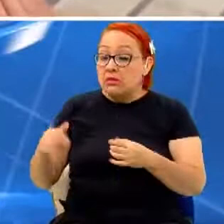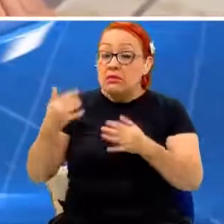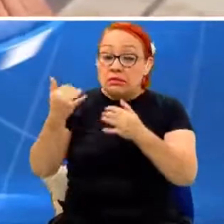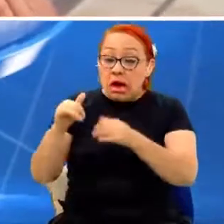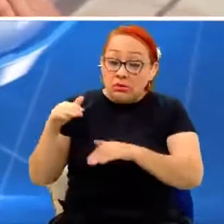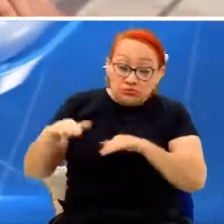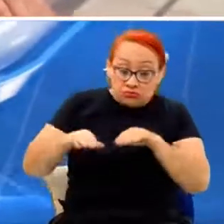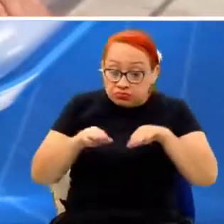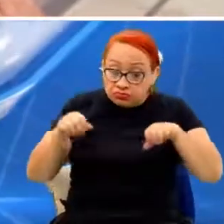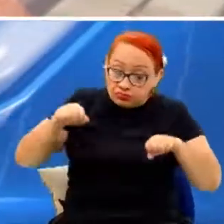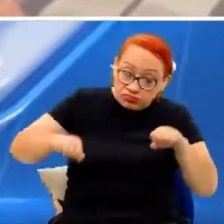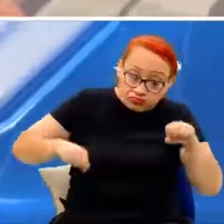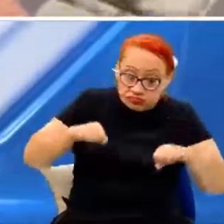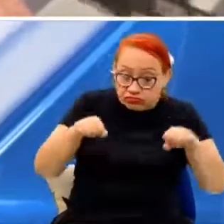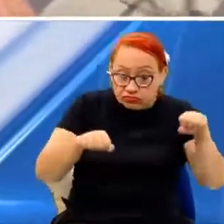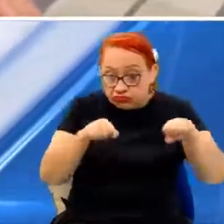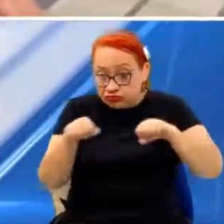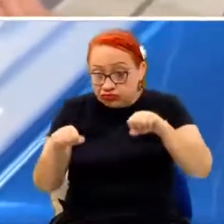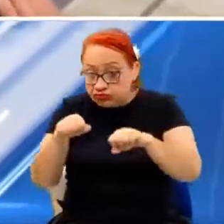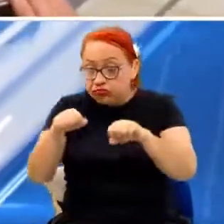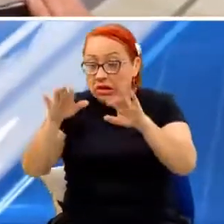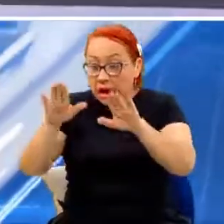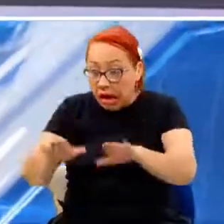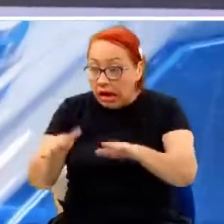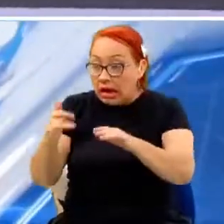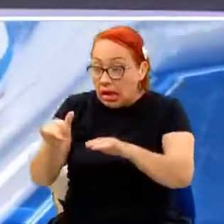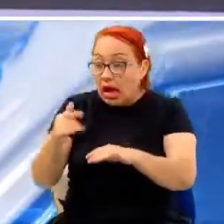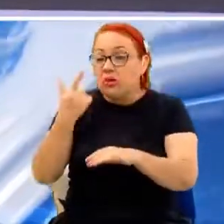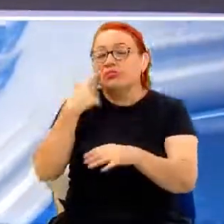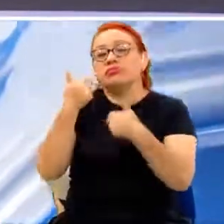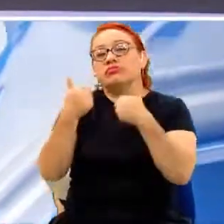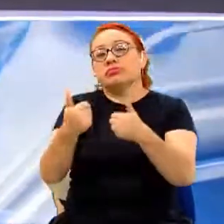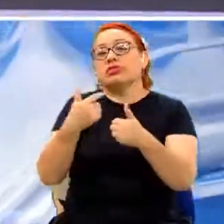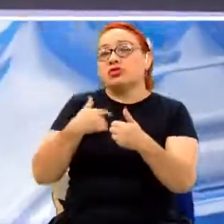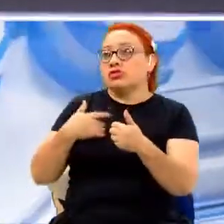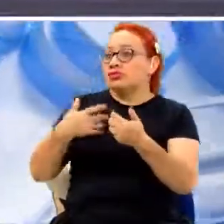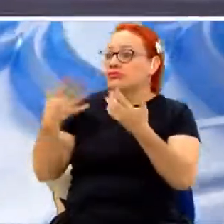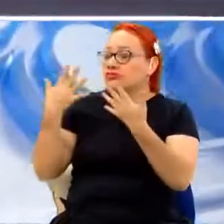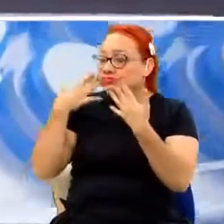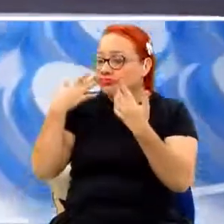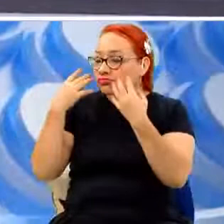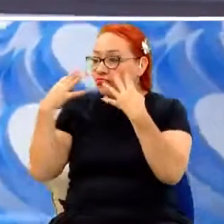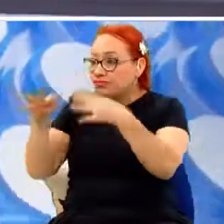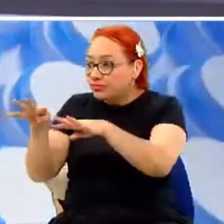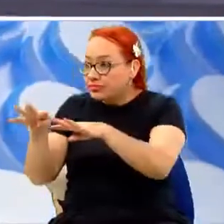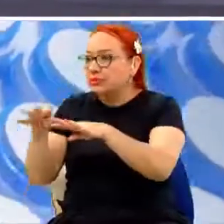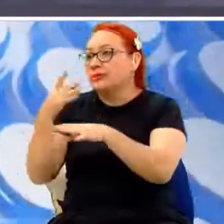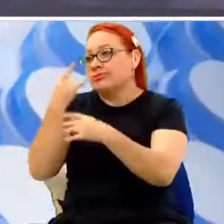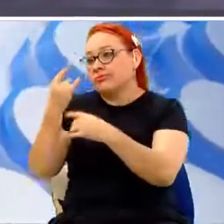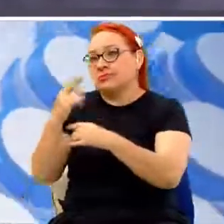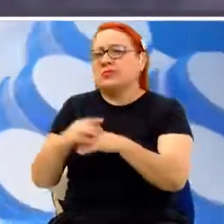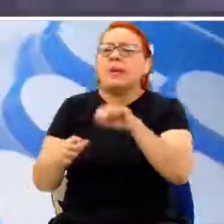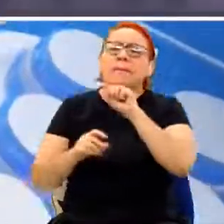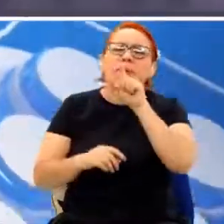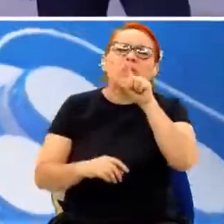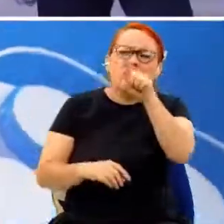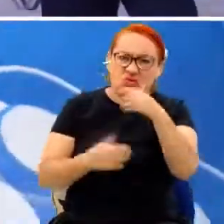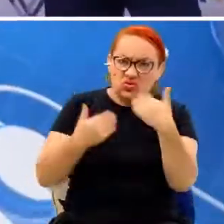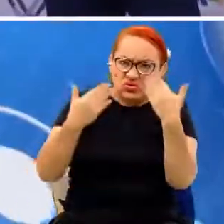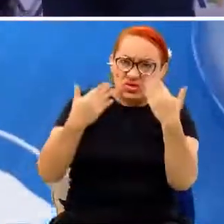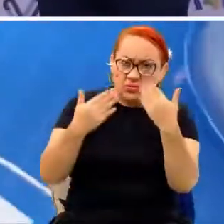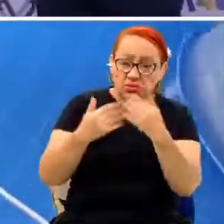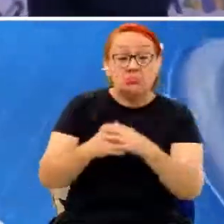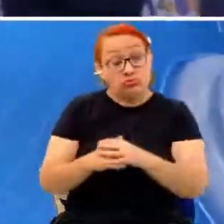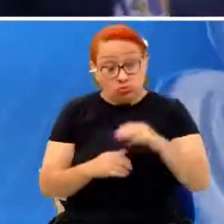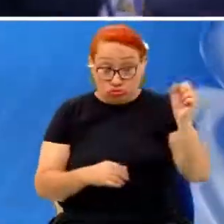etapa de la Vuelta a Colombia femenina. Muy contentos, felices de poder ser parte de este importantísimo evento. ¿De qué les sirve a ustedes? Claro,